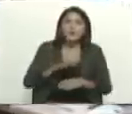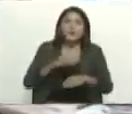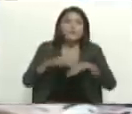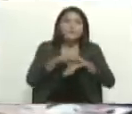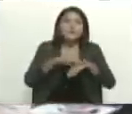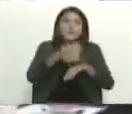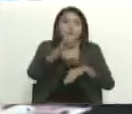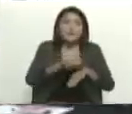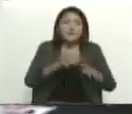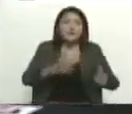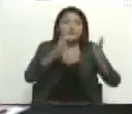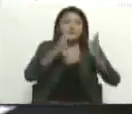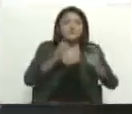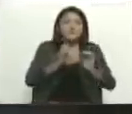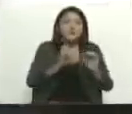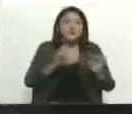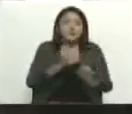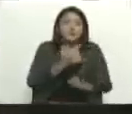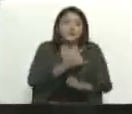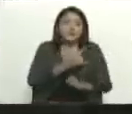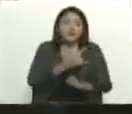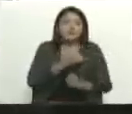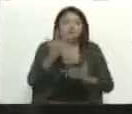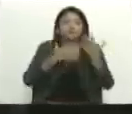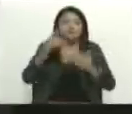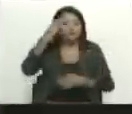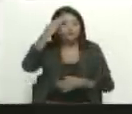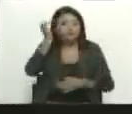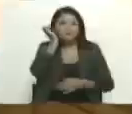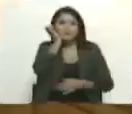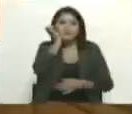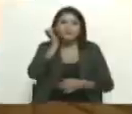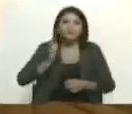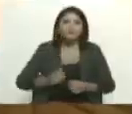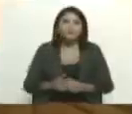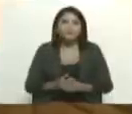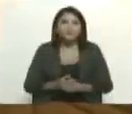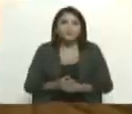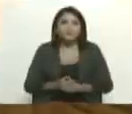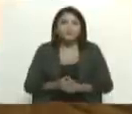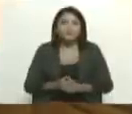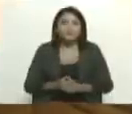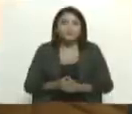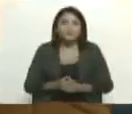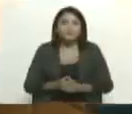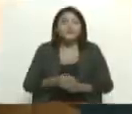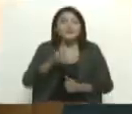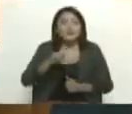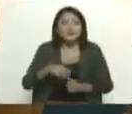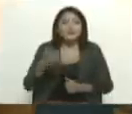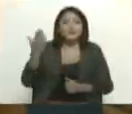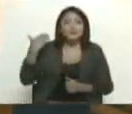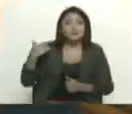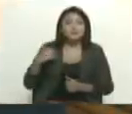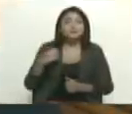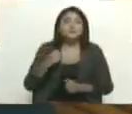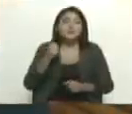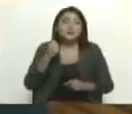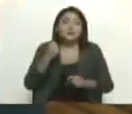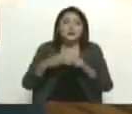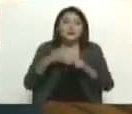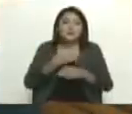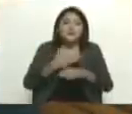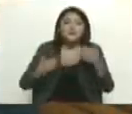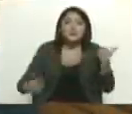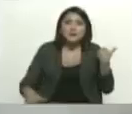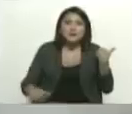Popular para la Educación Universitaria, Tibisay Lucena Ramírez, quien además fuera presidenta del Poder Electoral